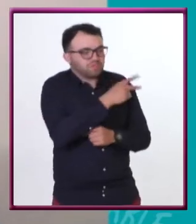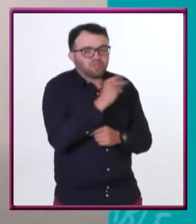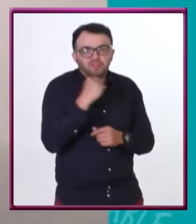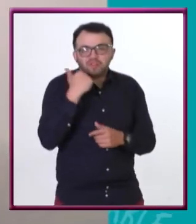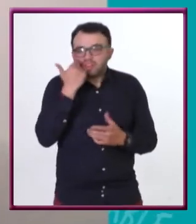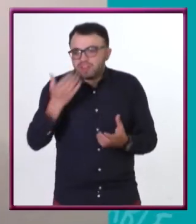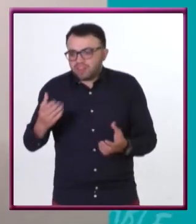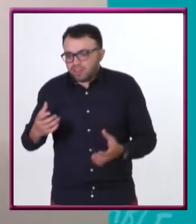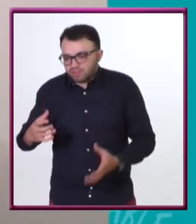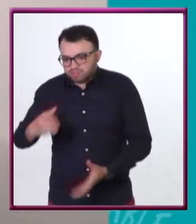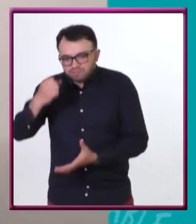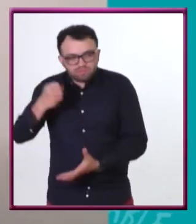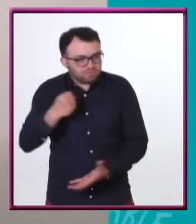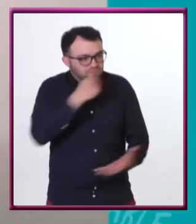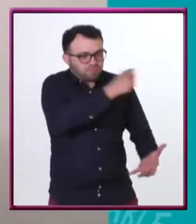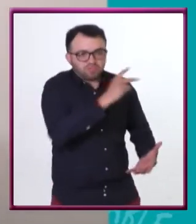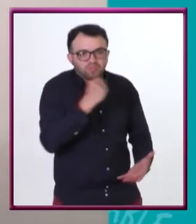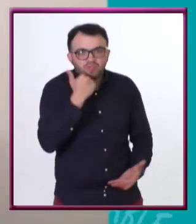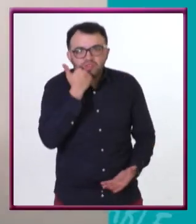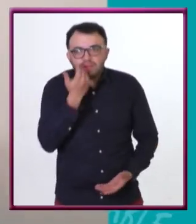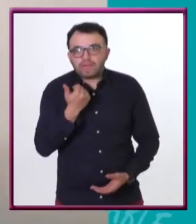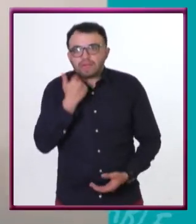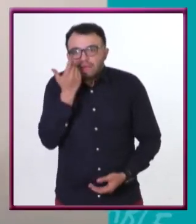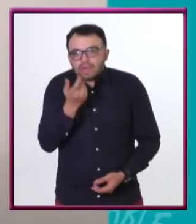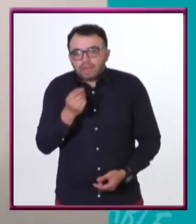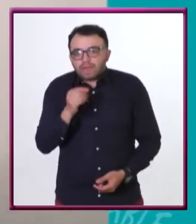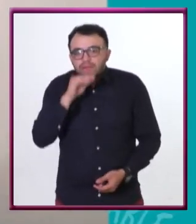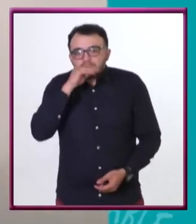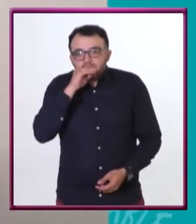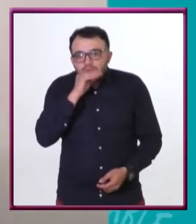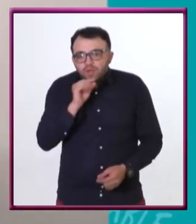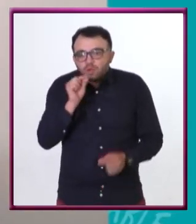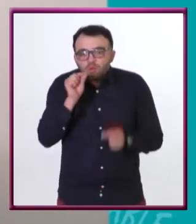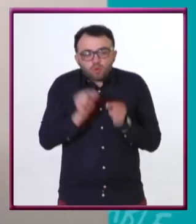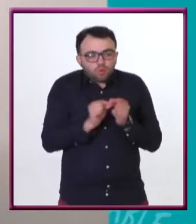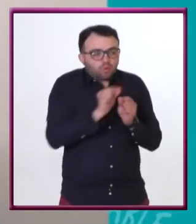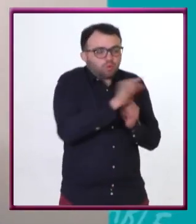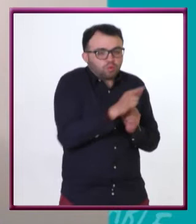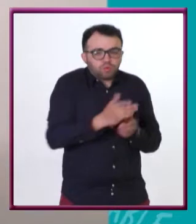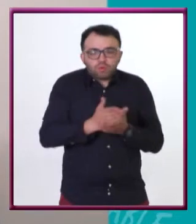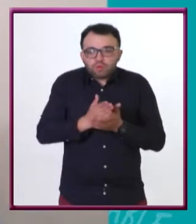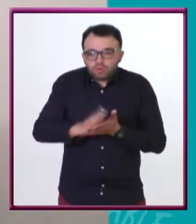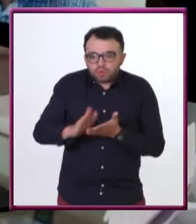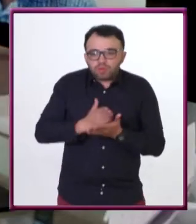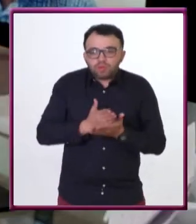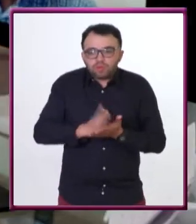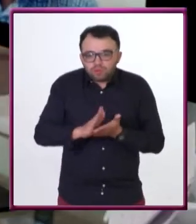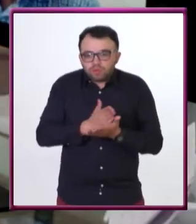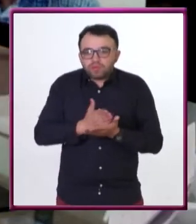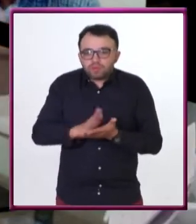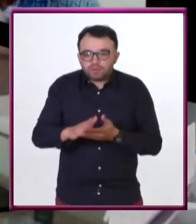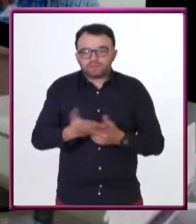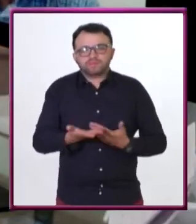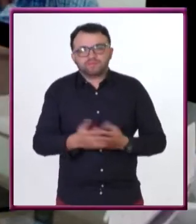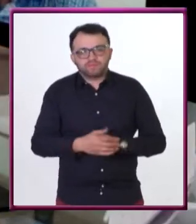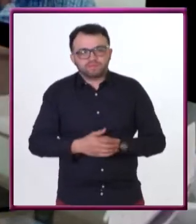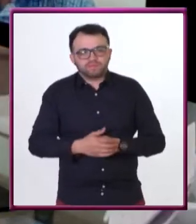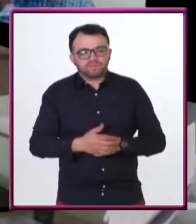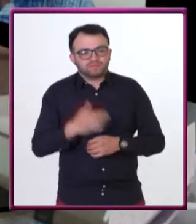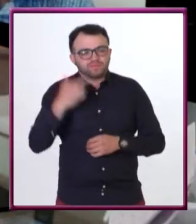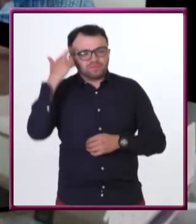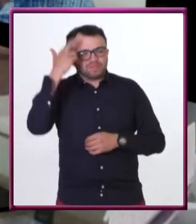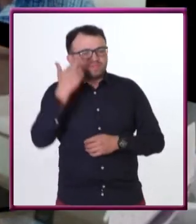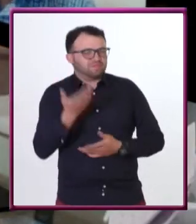si toda la tierra estuviera cultivada el trigo, se la podíamos cumplir. El rey, viendo que había caído en una trampa del